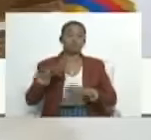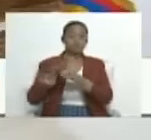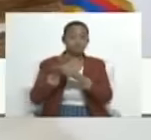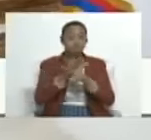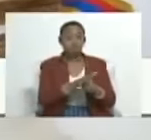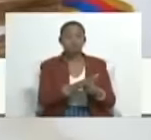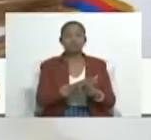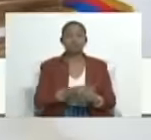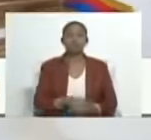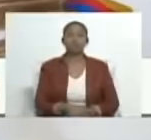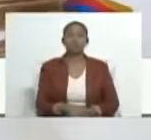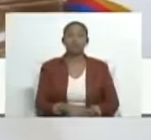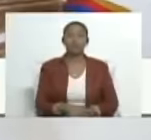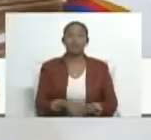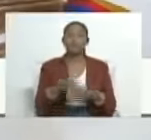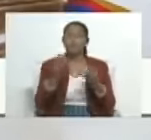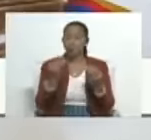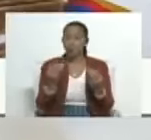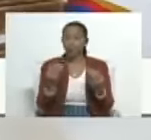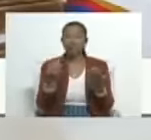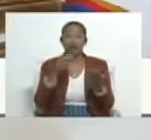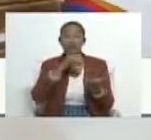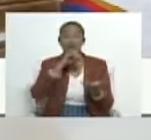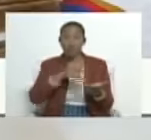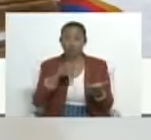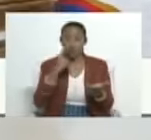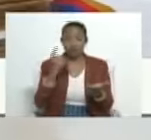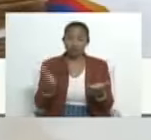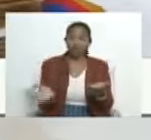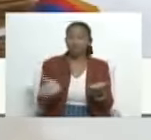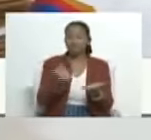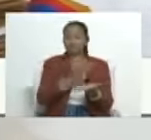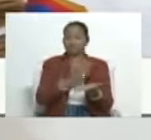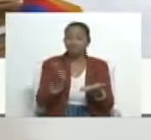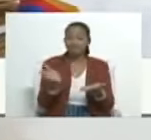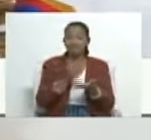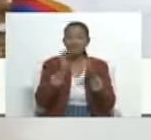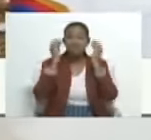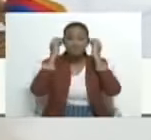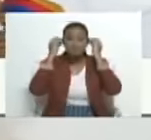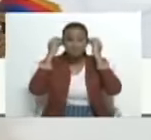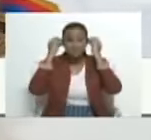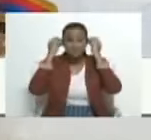Esta capilla tiene mucha historia, Almiranta. Mi alergia lo dice.